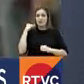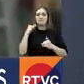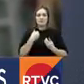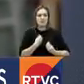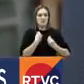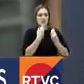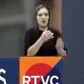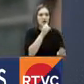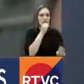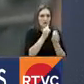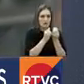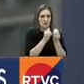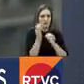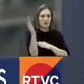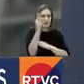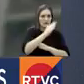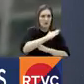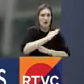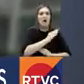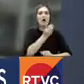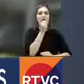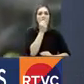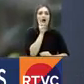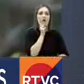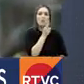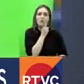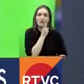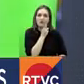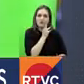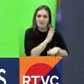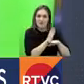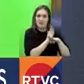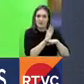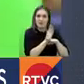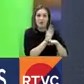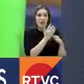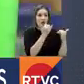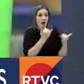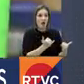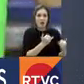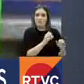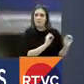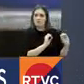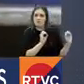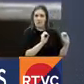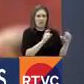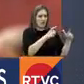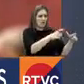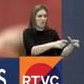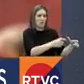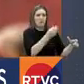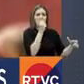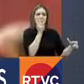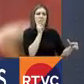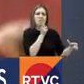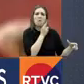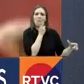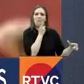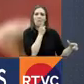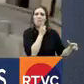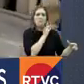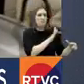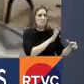almuerzos, pero hasta hace menos de un mes estaban entregando solamente las meriendas y sin explicación fueron suspendidas. ¿Qué